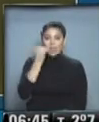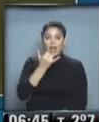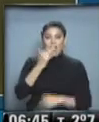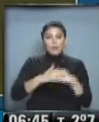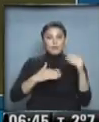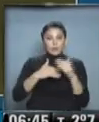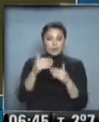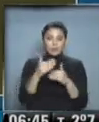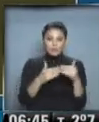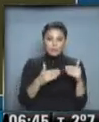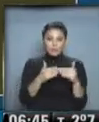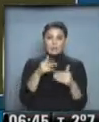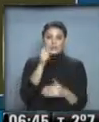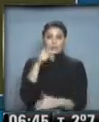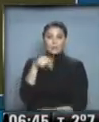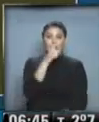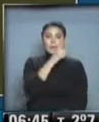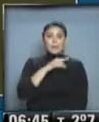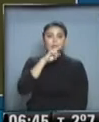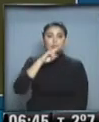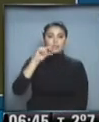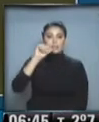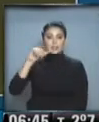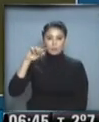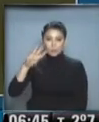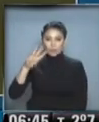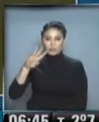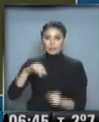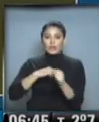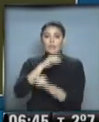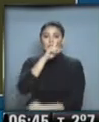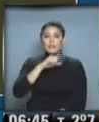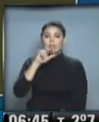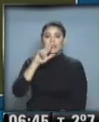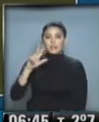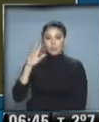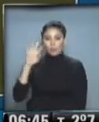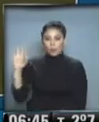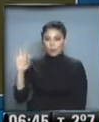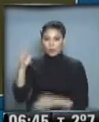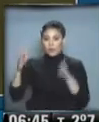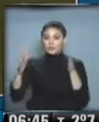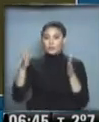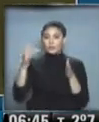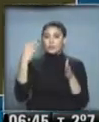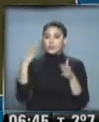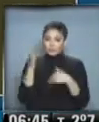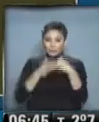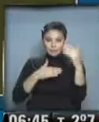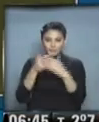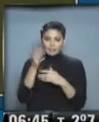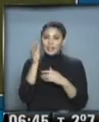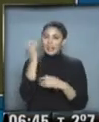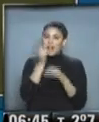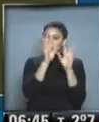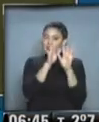en banquina, kilómetros 1264 y 1304. Se trabaja en banquina y hay escarcha, atención a